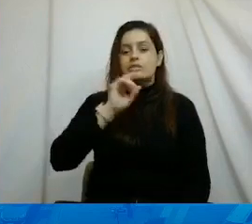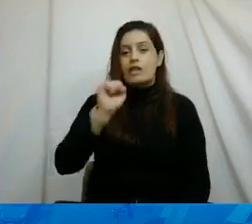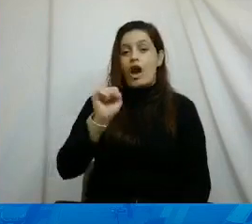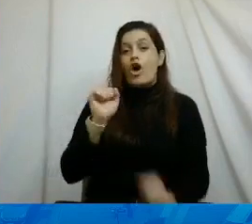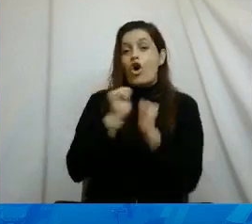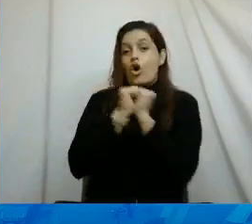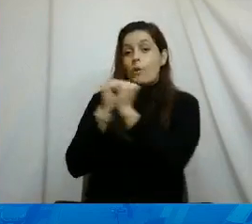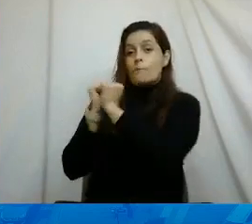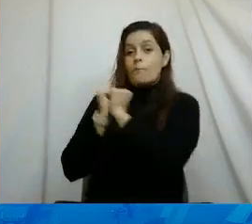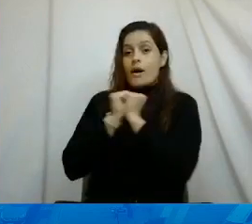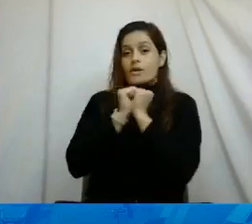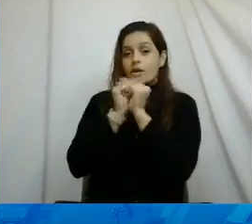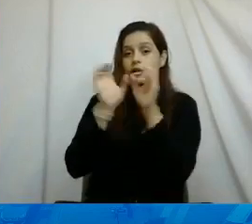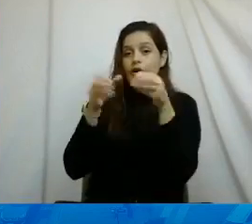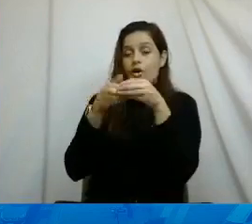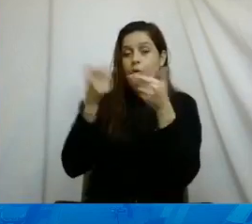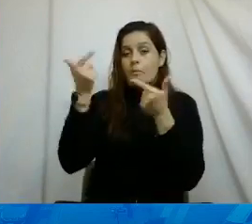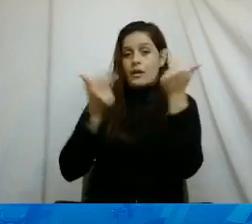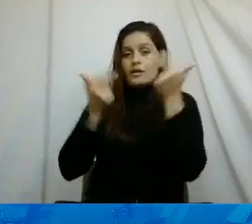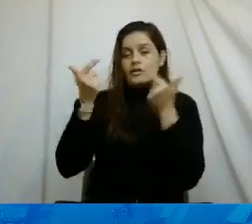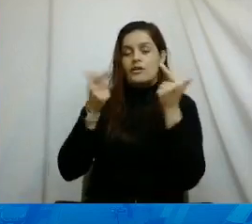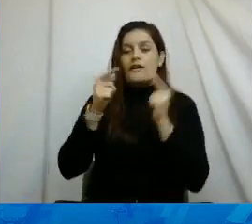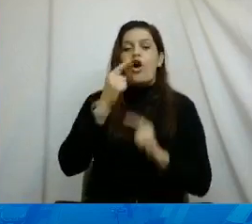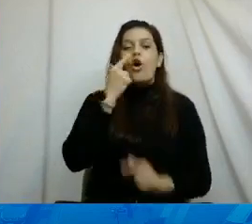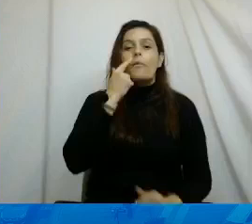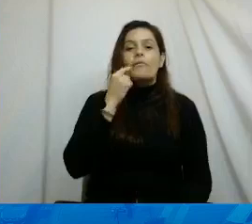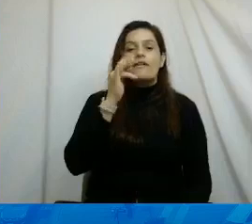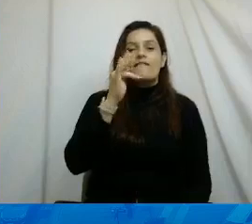compañeros de partido de Francisco Gómez.